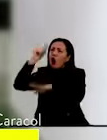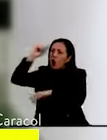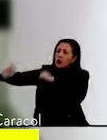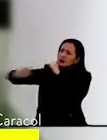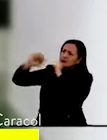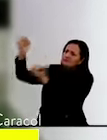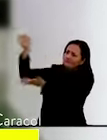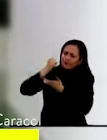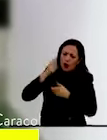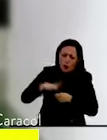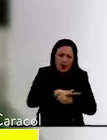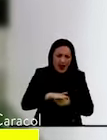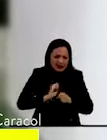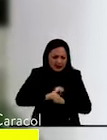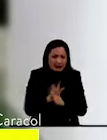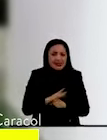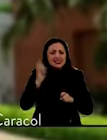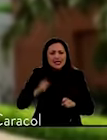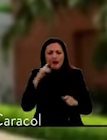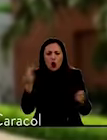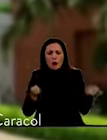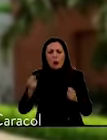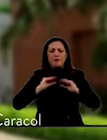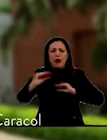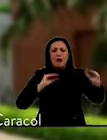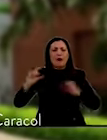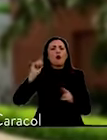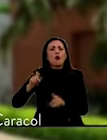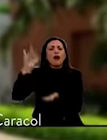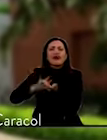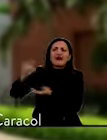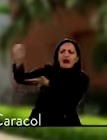en medio de la pandemia y que haya una medida especial para el pago de las deudas de la cps liquidadas